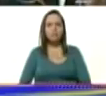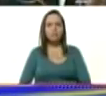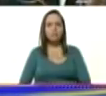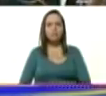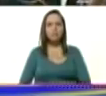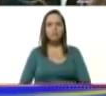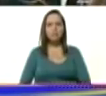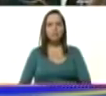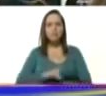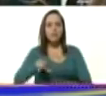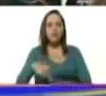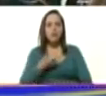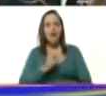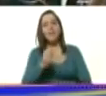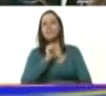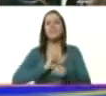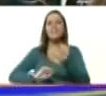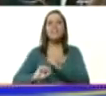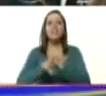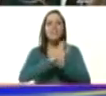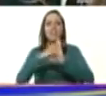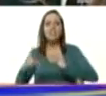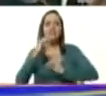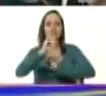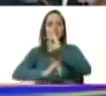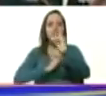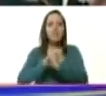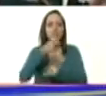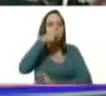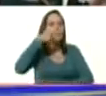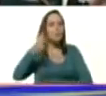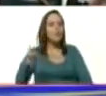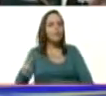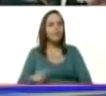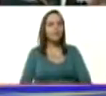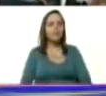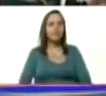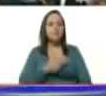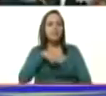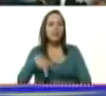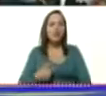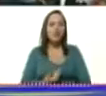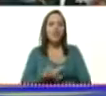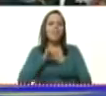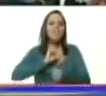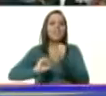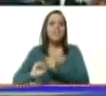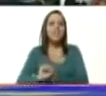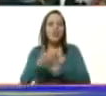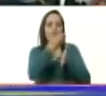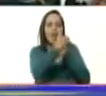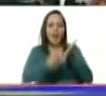Estamos defendiendo el derecho internacional de los pueblos. Estamos defendiendo la Carta